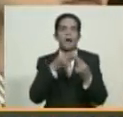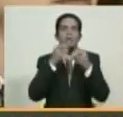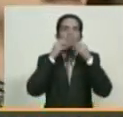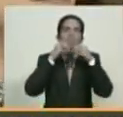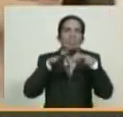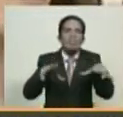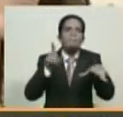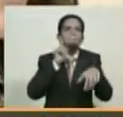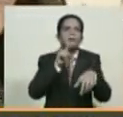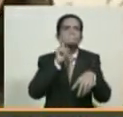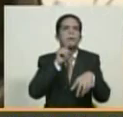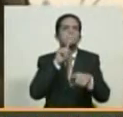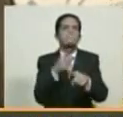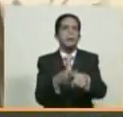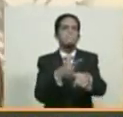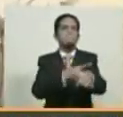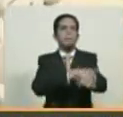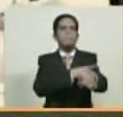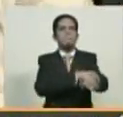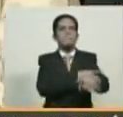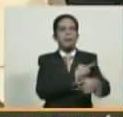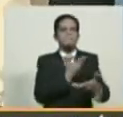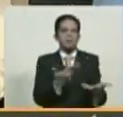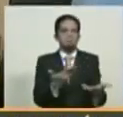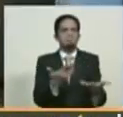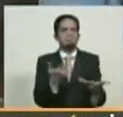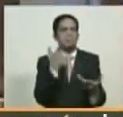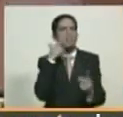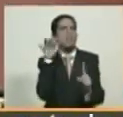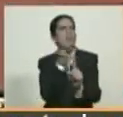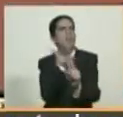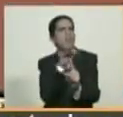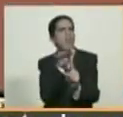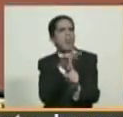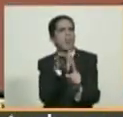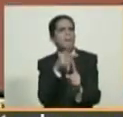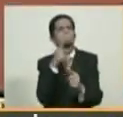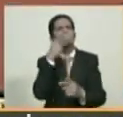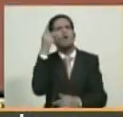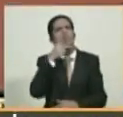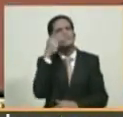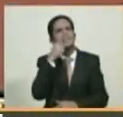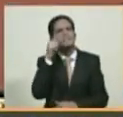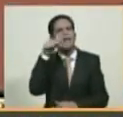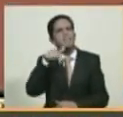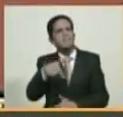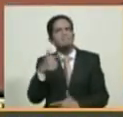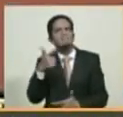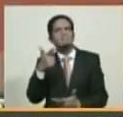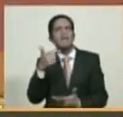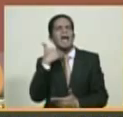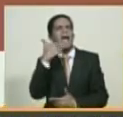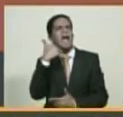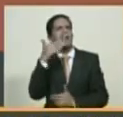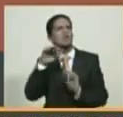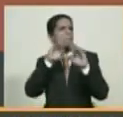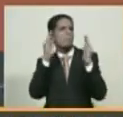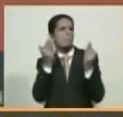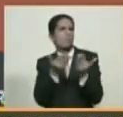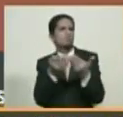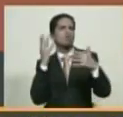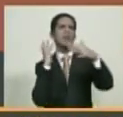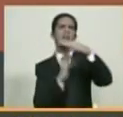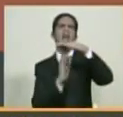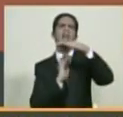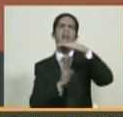del sesgo y la instrumentalización política de un tema que es un fenómeno mundial, como los flujos migratorios,